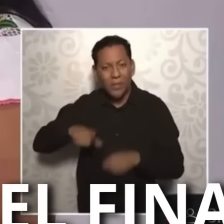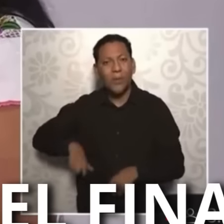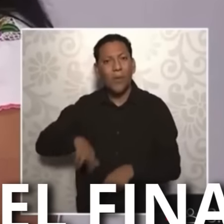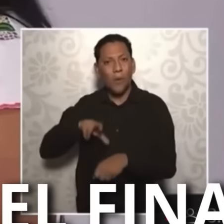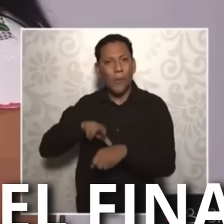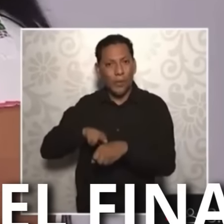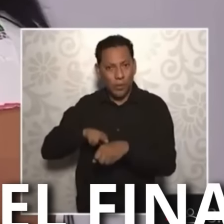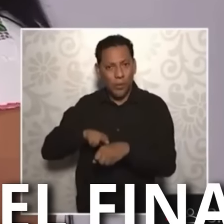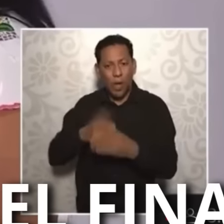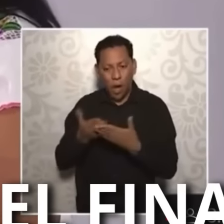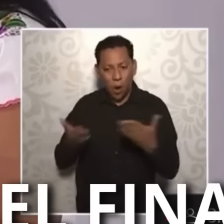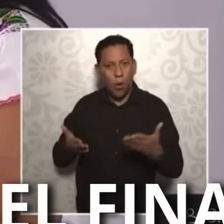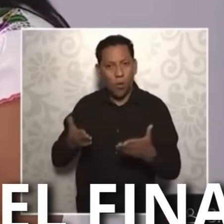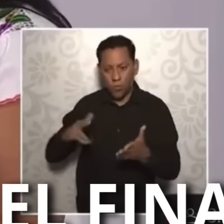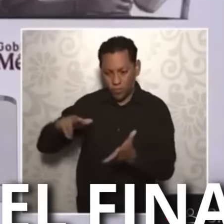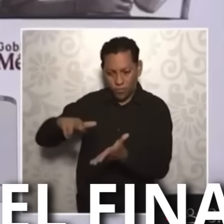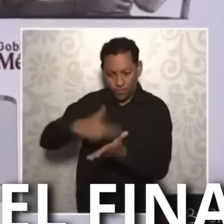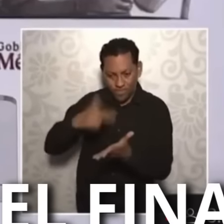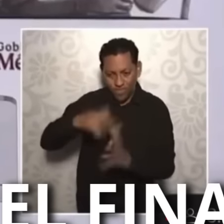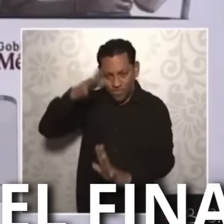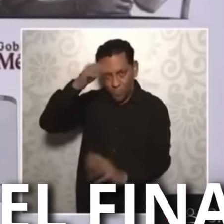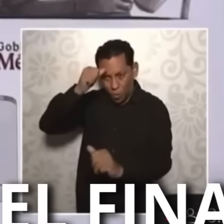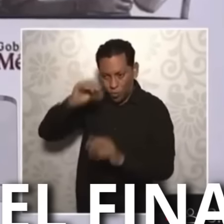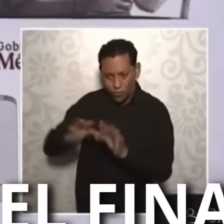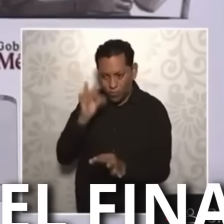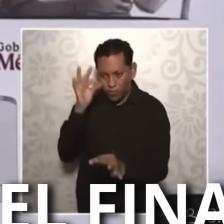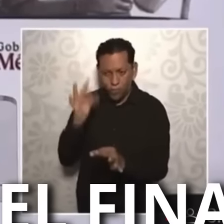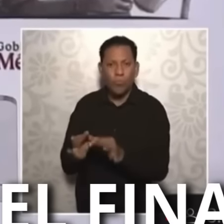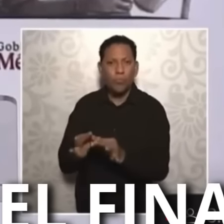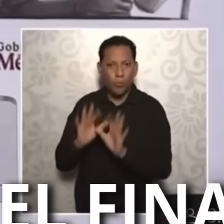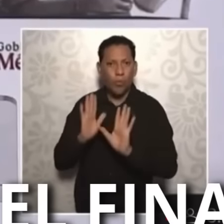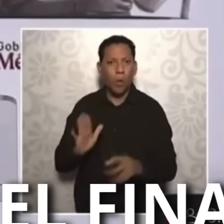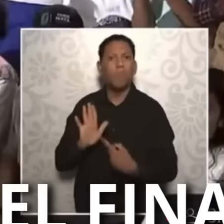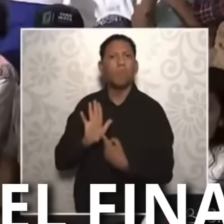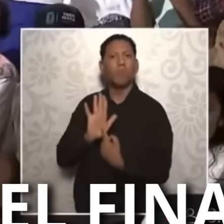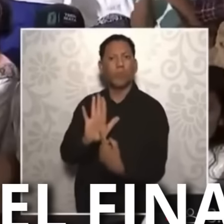y hoy lo vamos a hacer realidad.